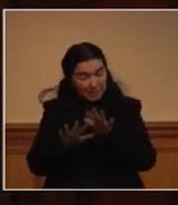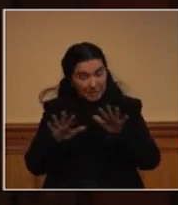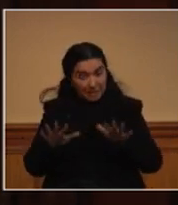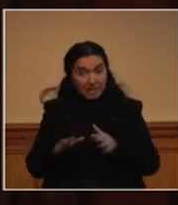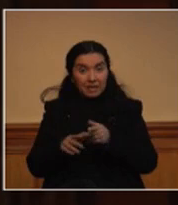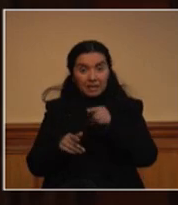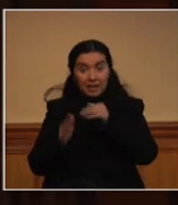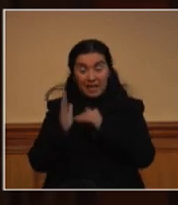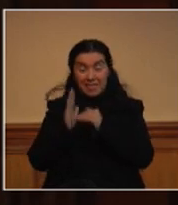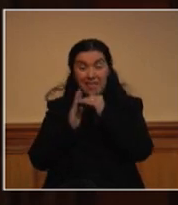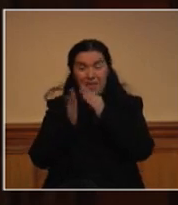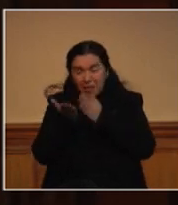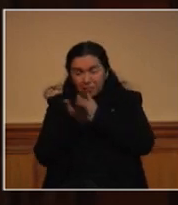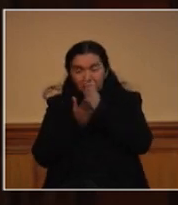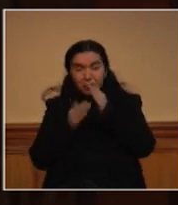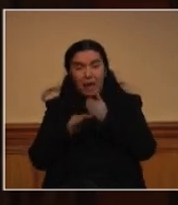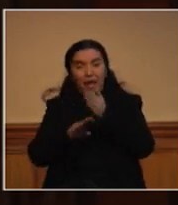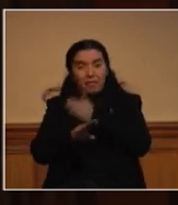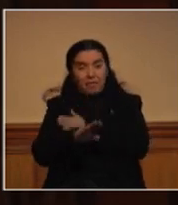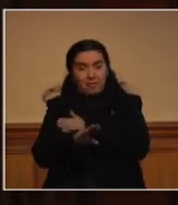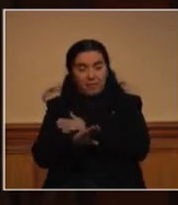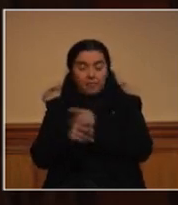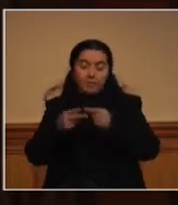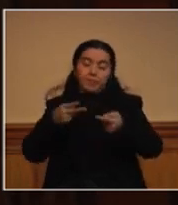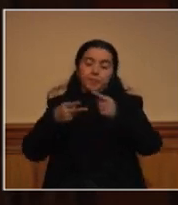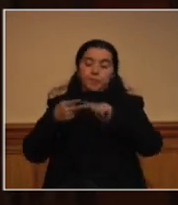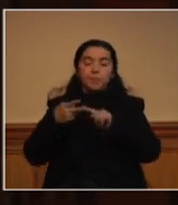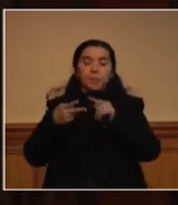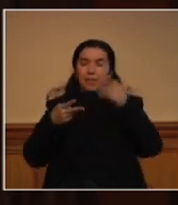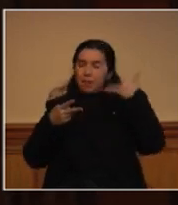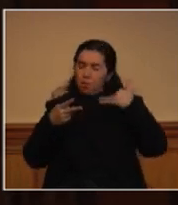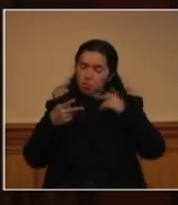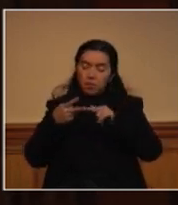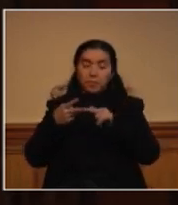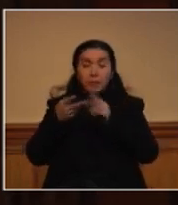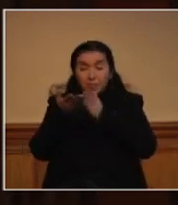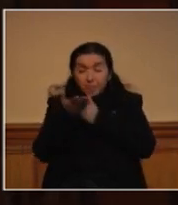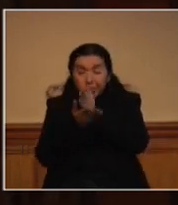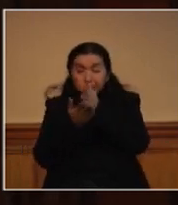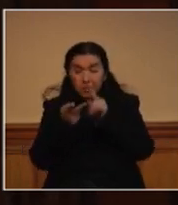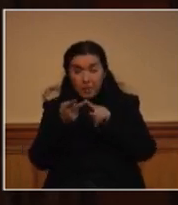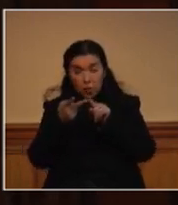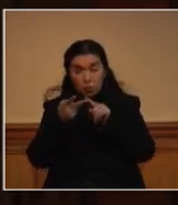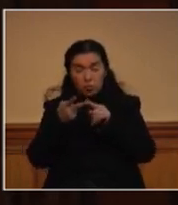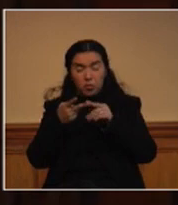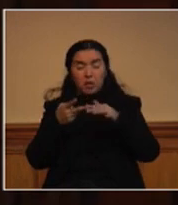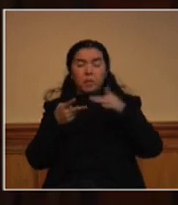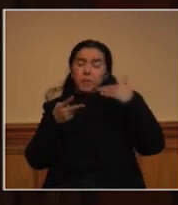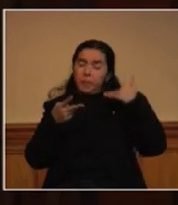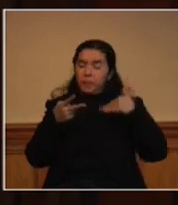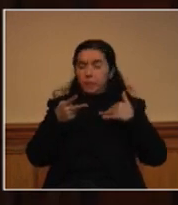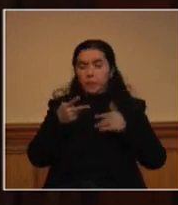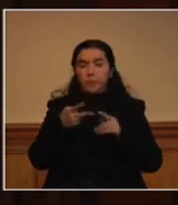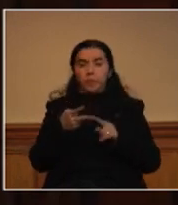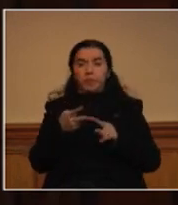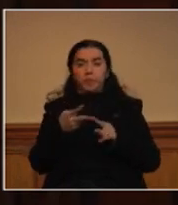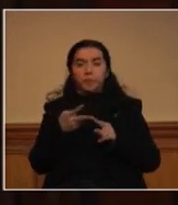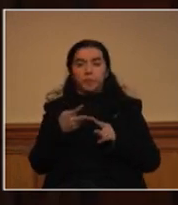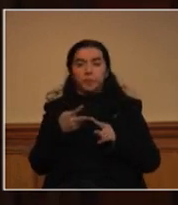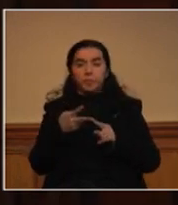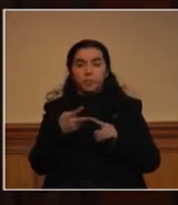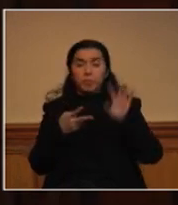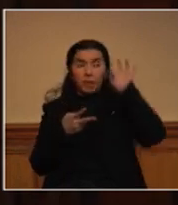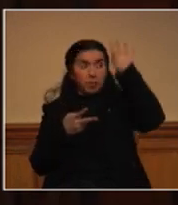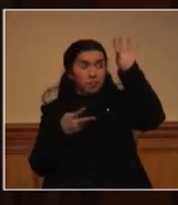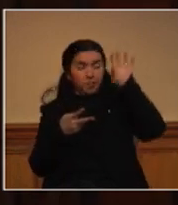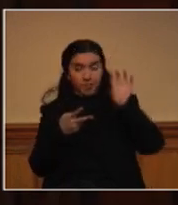este nivel. El otro aspecto básico a nivel emergente, la otra patita de nuestra